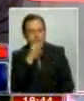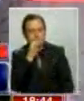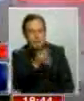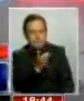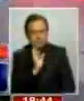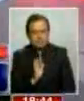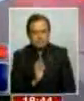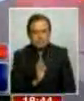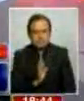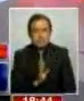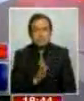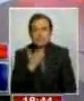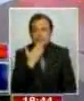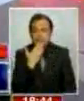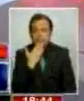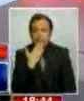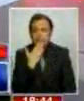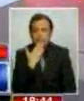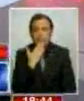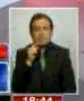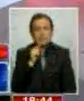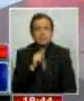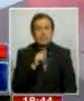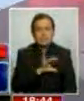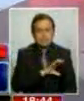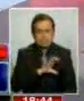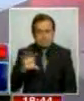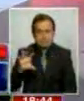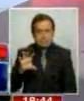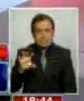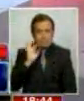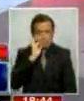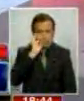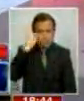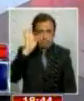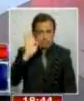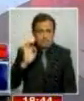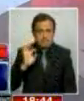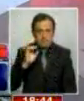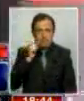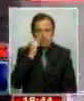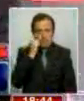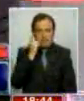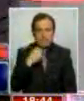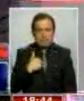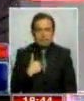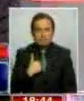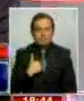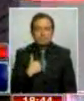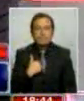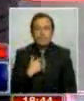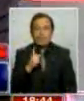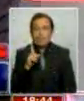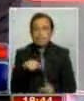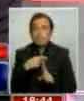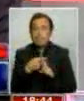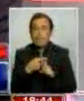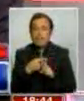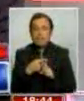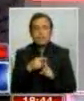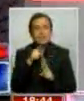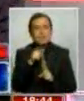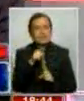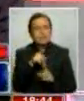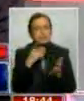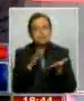que parte importante también del sector de los que tienen más en Chile, eso también lo entiendo. Porque además es bastante consistente cuando